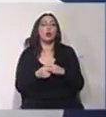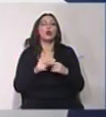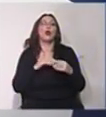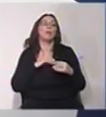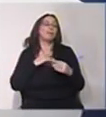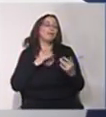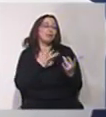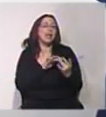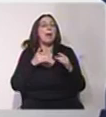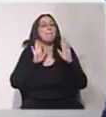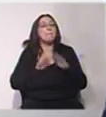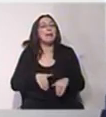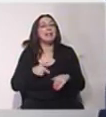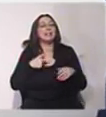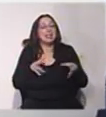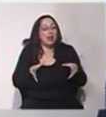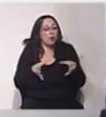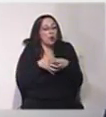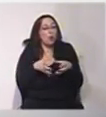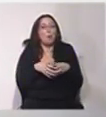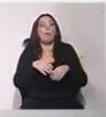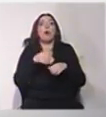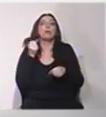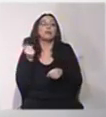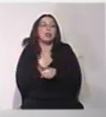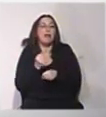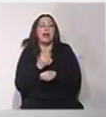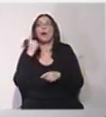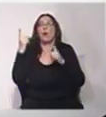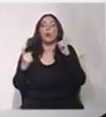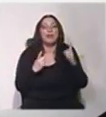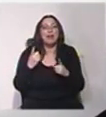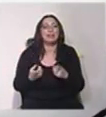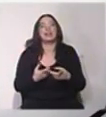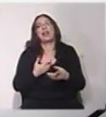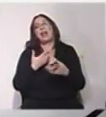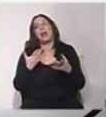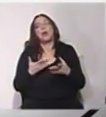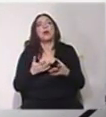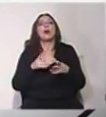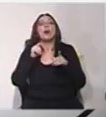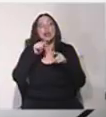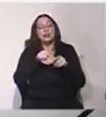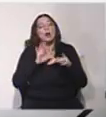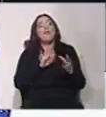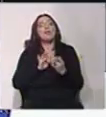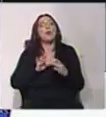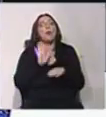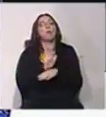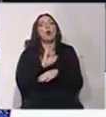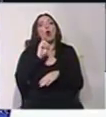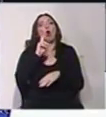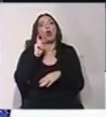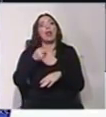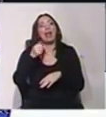de pertenencia a ciertos grupos, la universidad, el trabajo, ¿sí? Vínculos orgánicos se llaman esos, ¿sí? O los